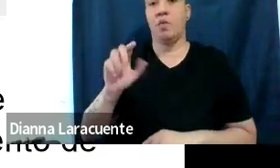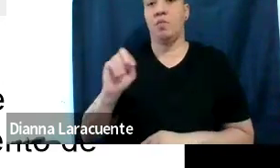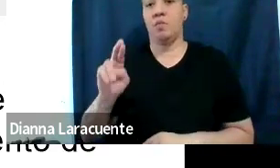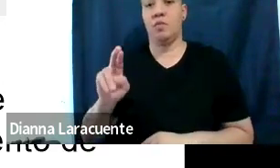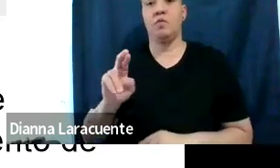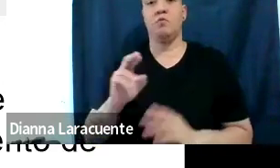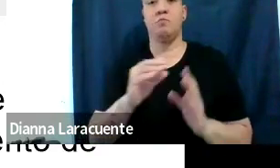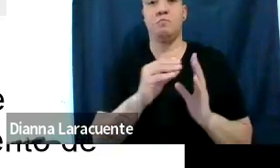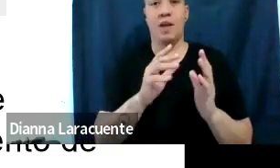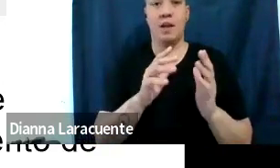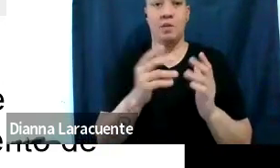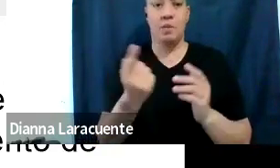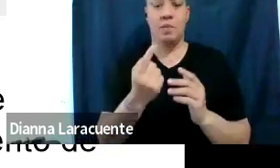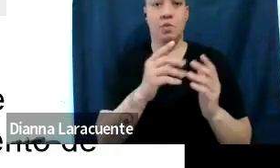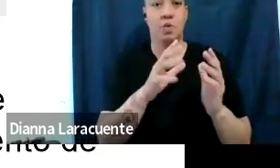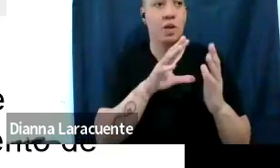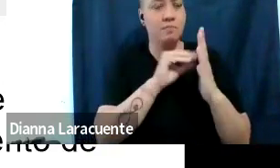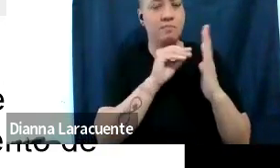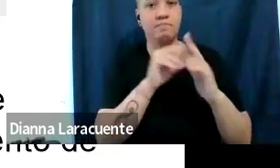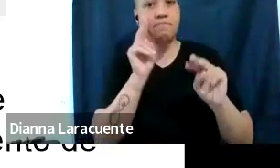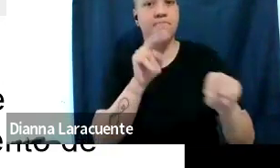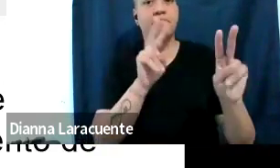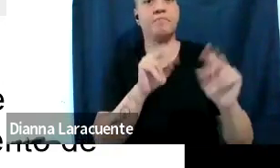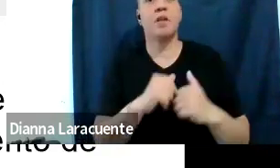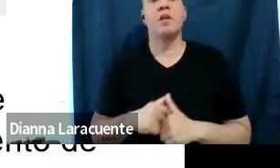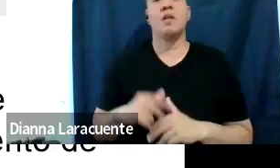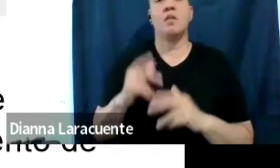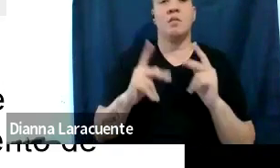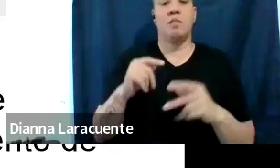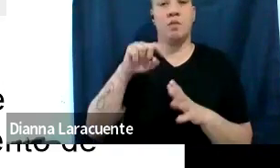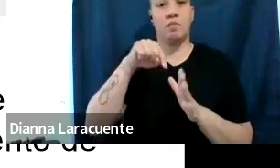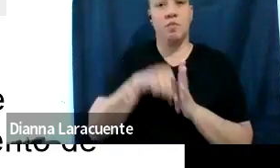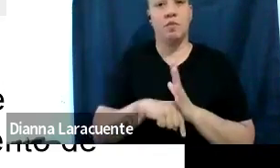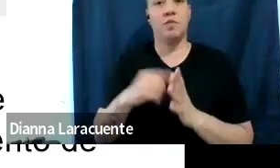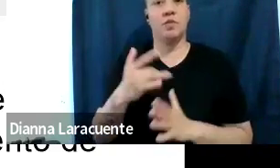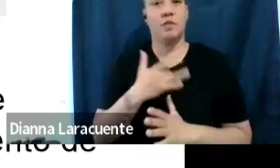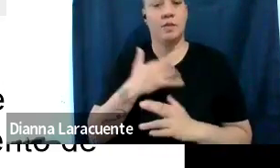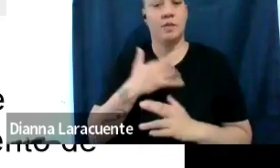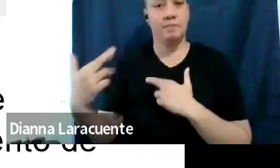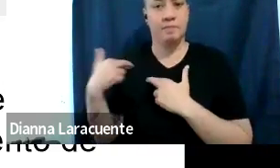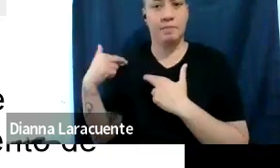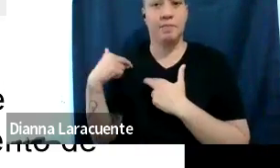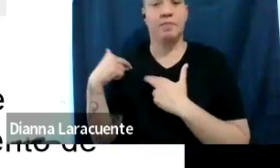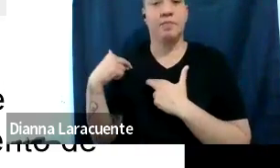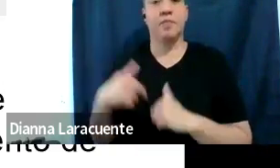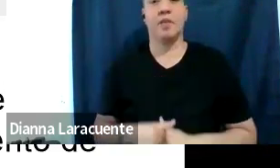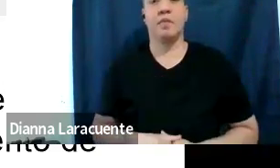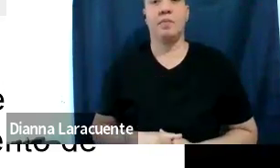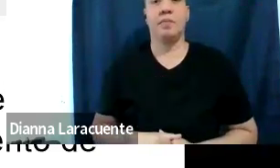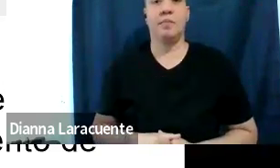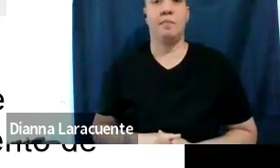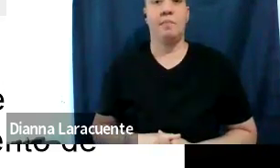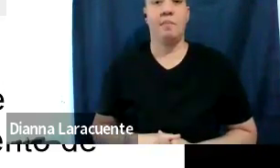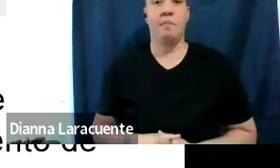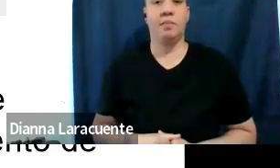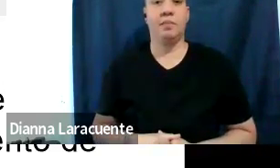mismo. Reconoció en sus palabras el más profundo sentido de responsabilidad política, la